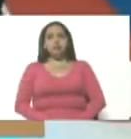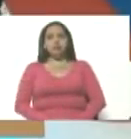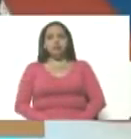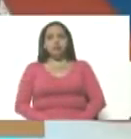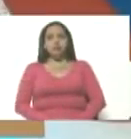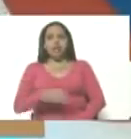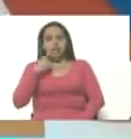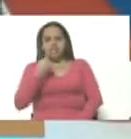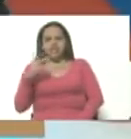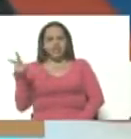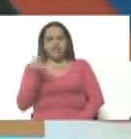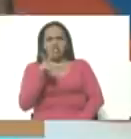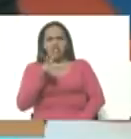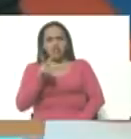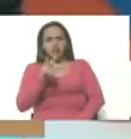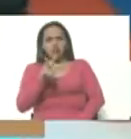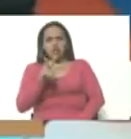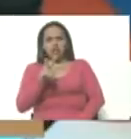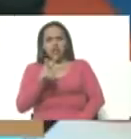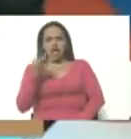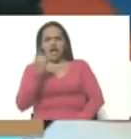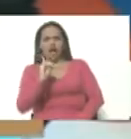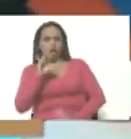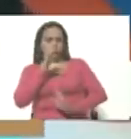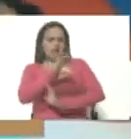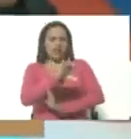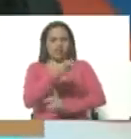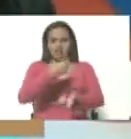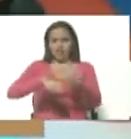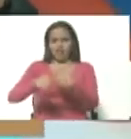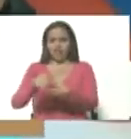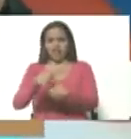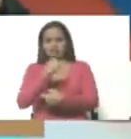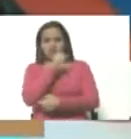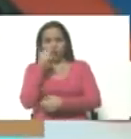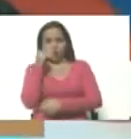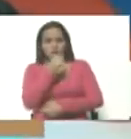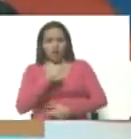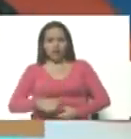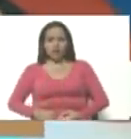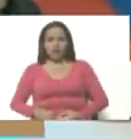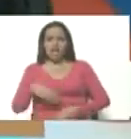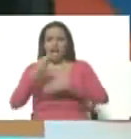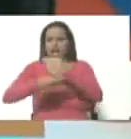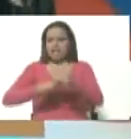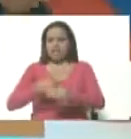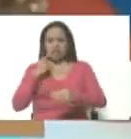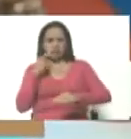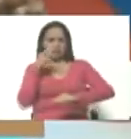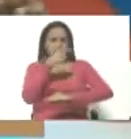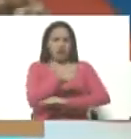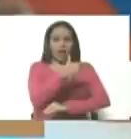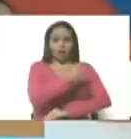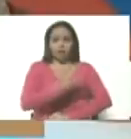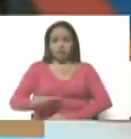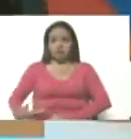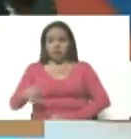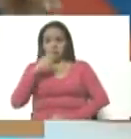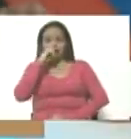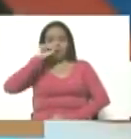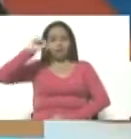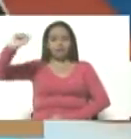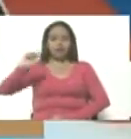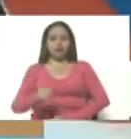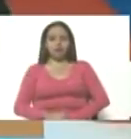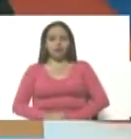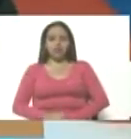descalificar a Venezuela, hacer ver que es un narcoestado, acusar al presidente de la República, a